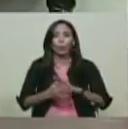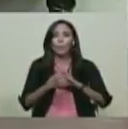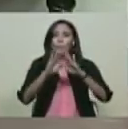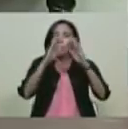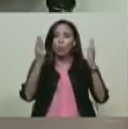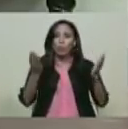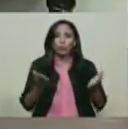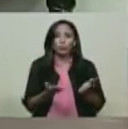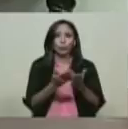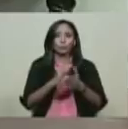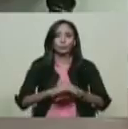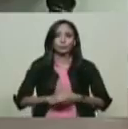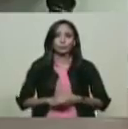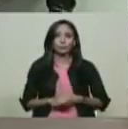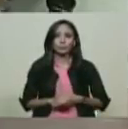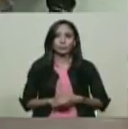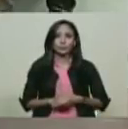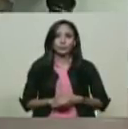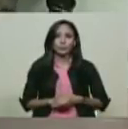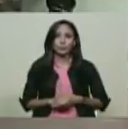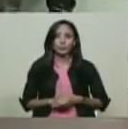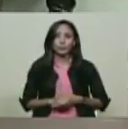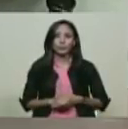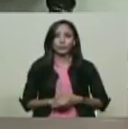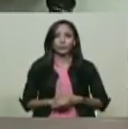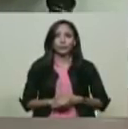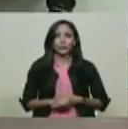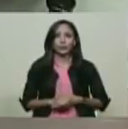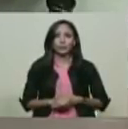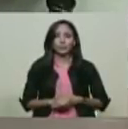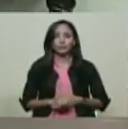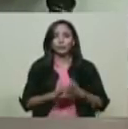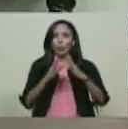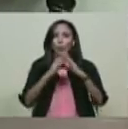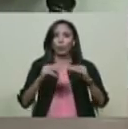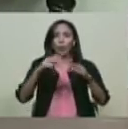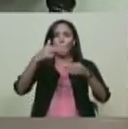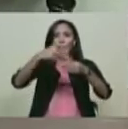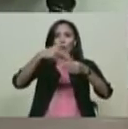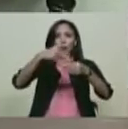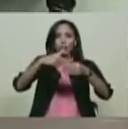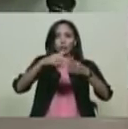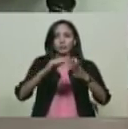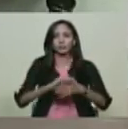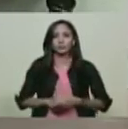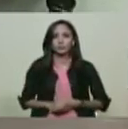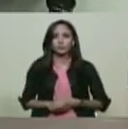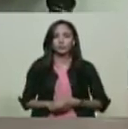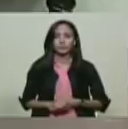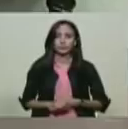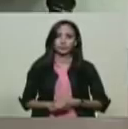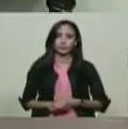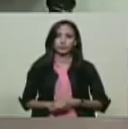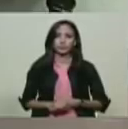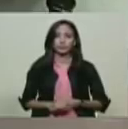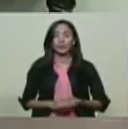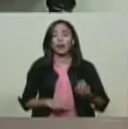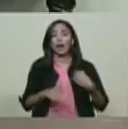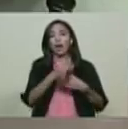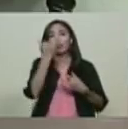está articulando al mundo de las criptomonedas que están haciendo del petro venezolano. Feliz día, bendito